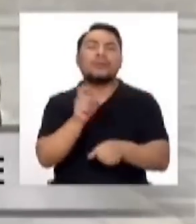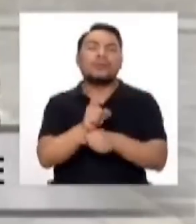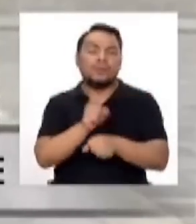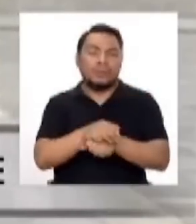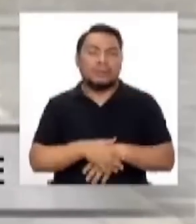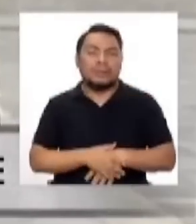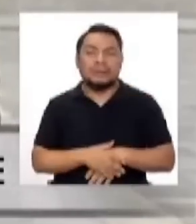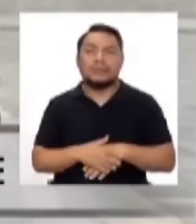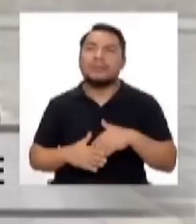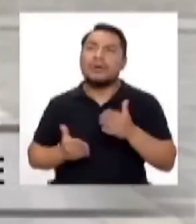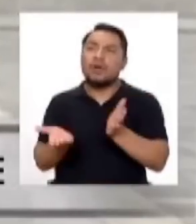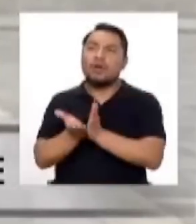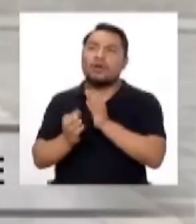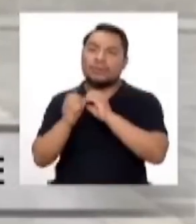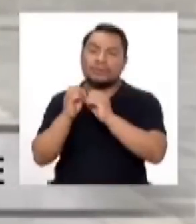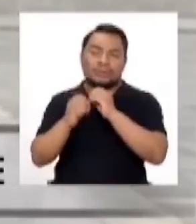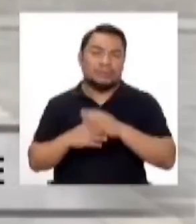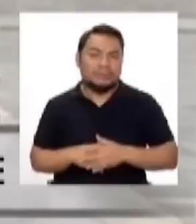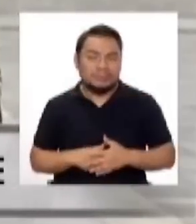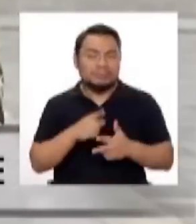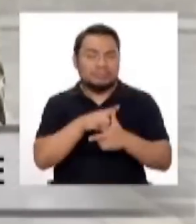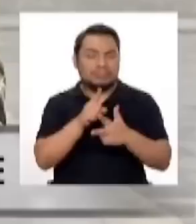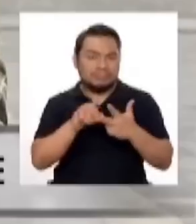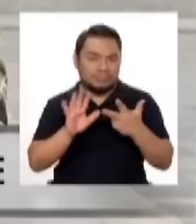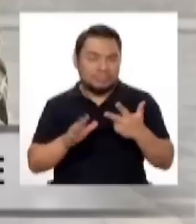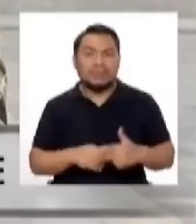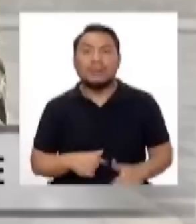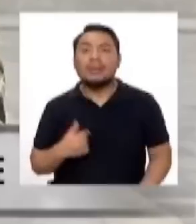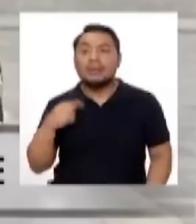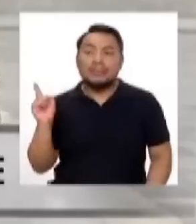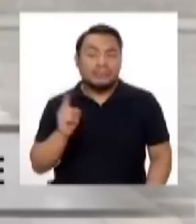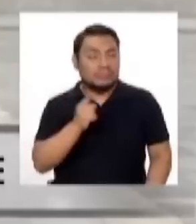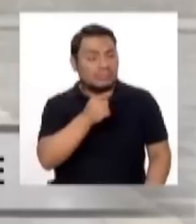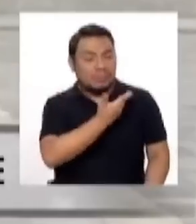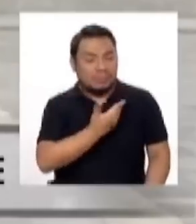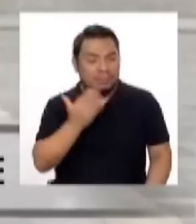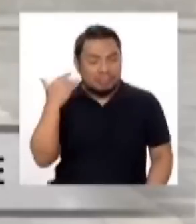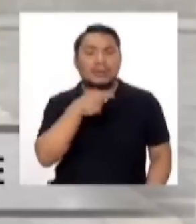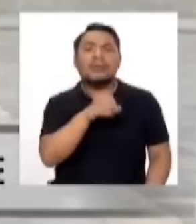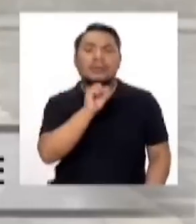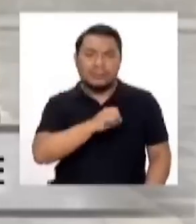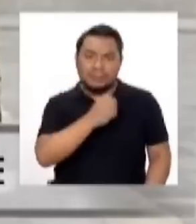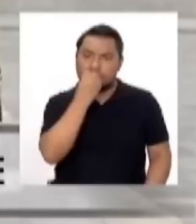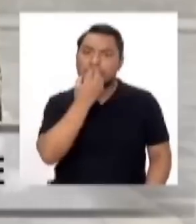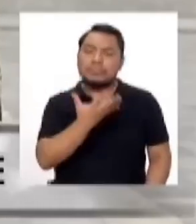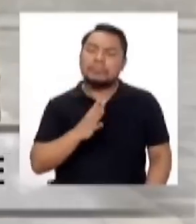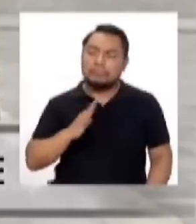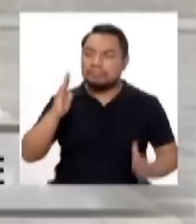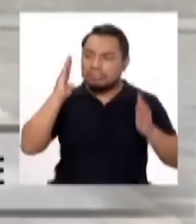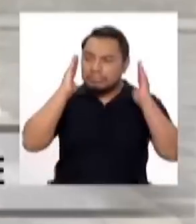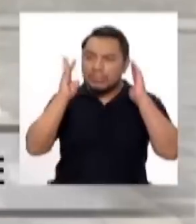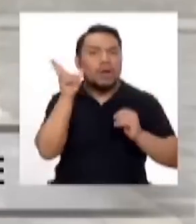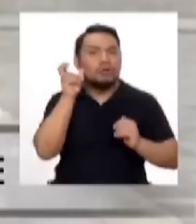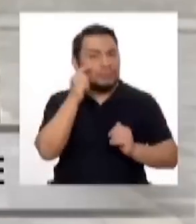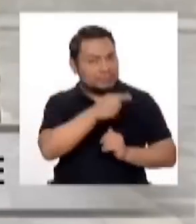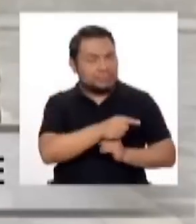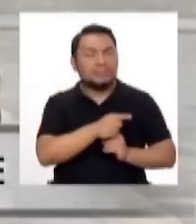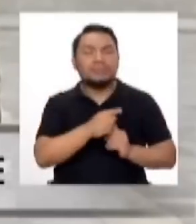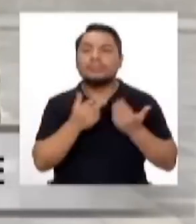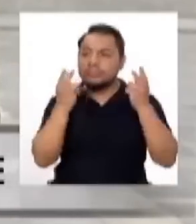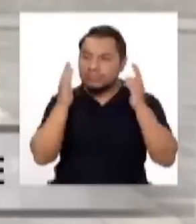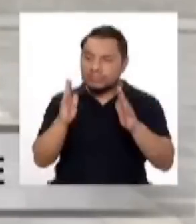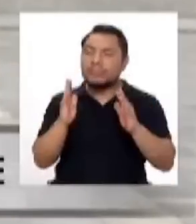las instalaciones. Hemos encontrado a una presidenta dispuesta a escuchar la